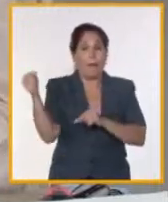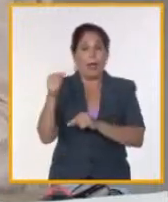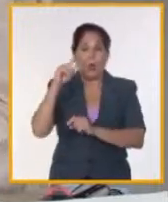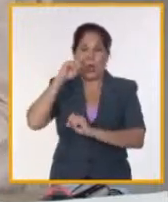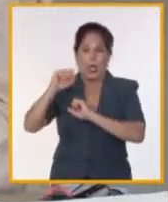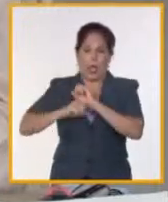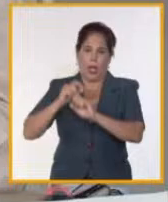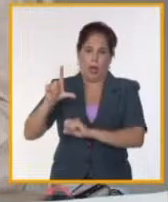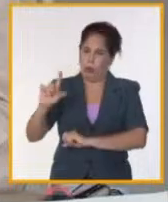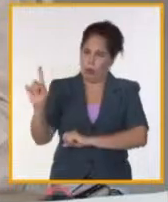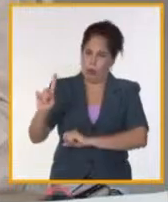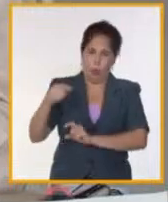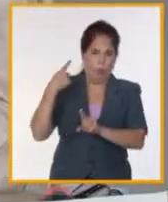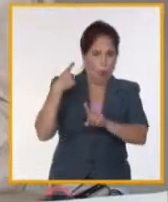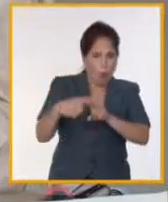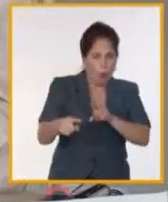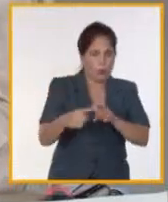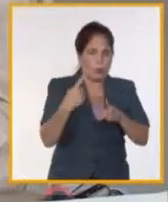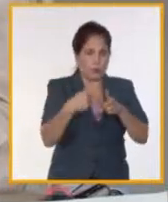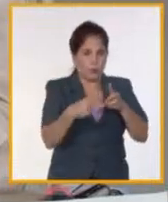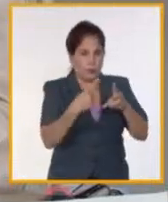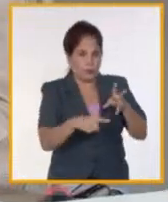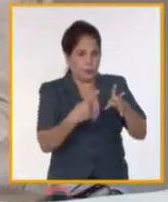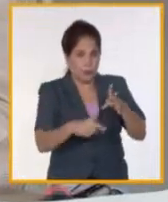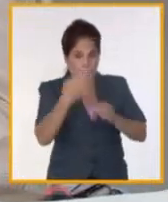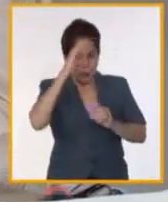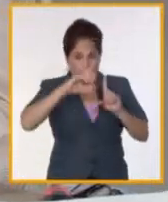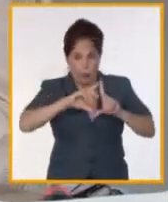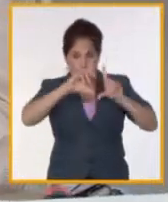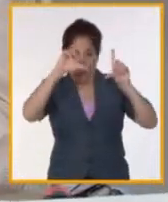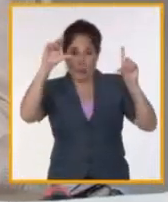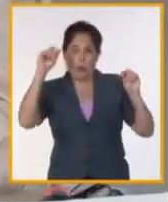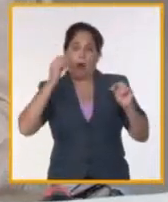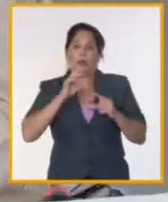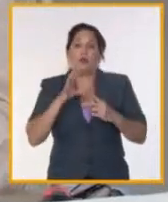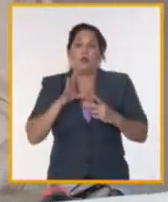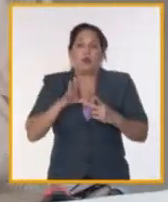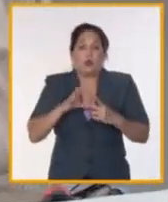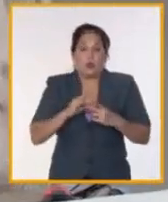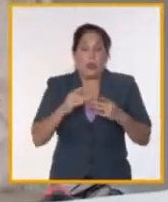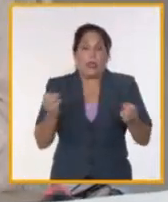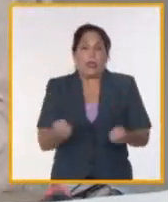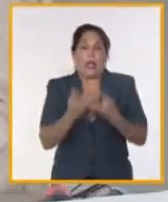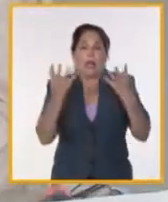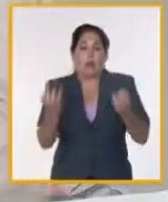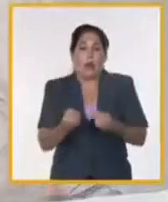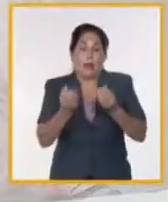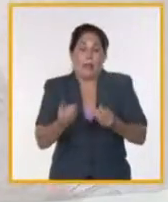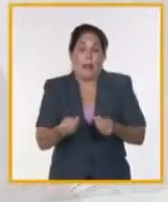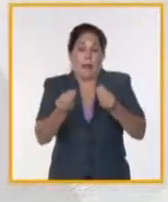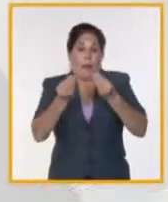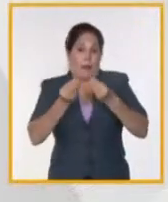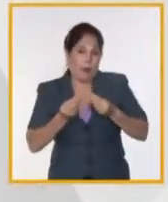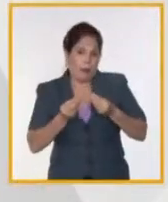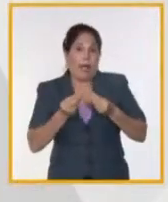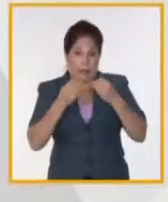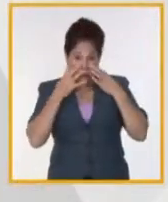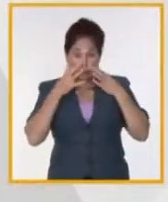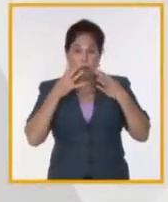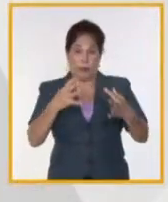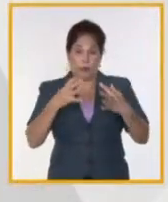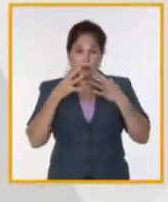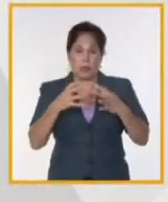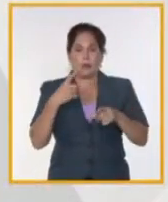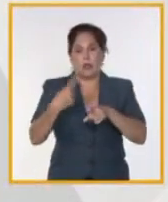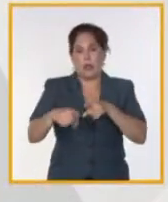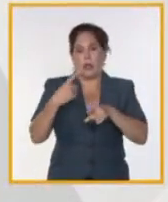usted mencionaba. Cuba es un país que, afortunadamente, la naturaleza lo ha dotado de grandes e importantes